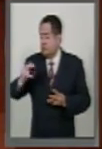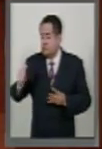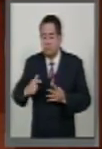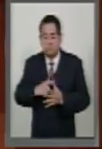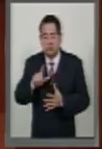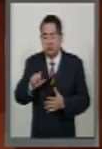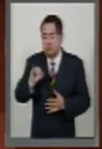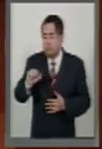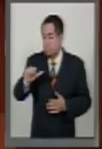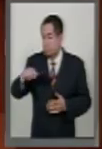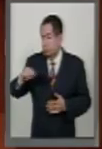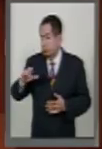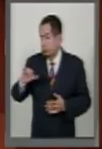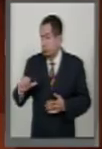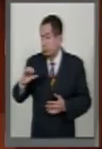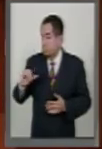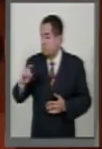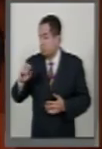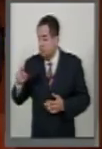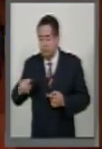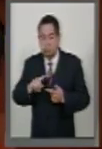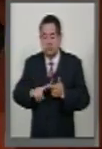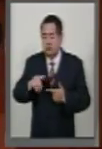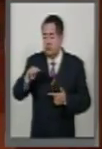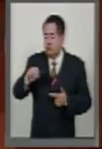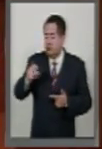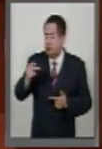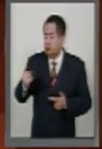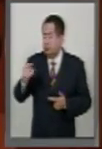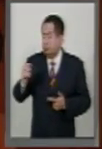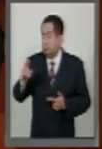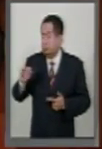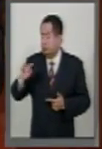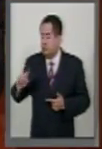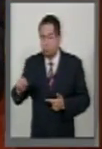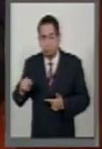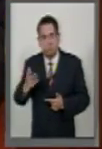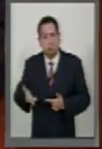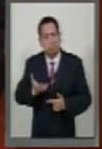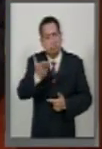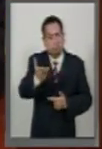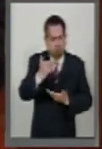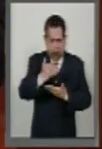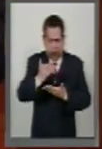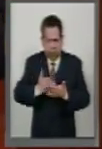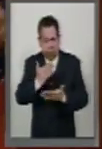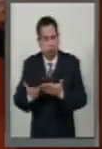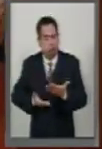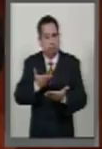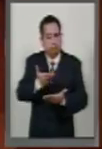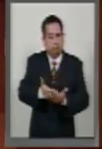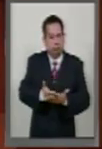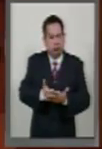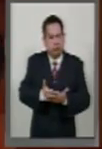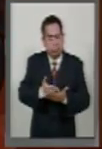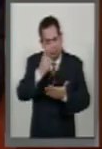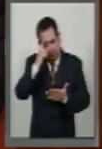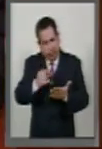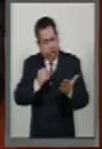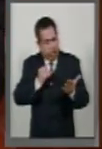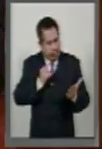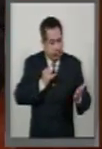María Calderón, Maki Ortiz, presentar iniciativa de